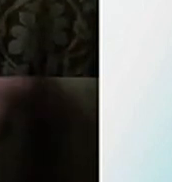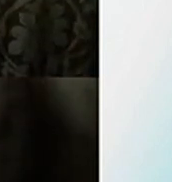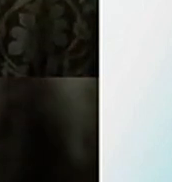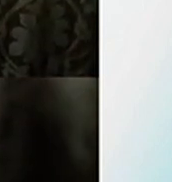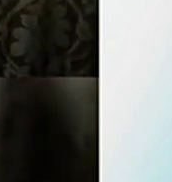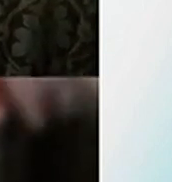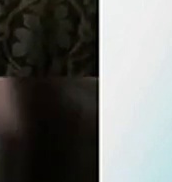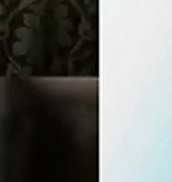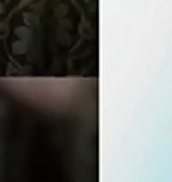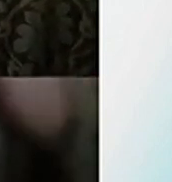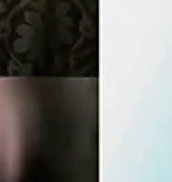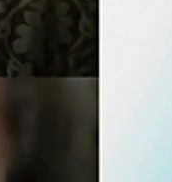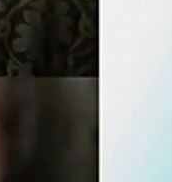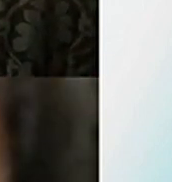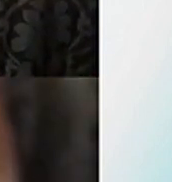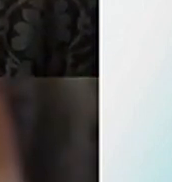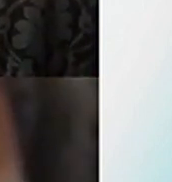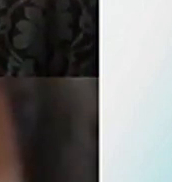Playa.